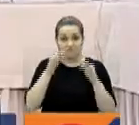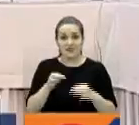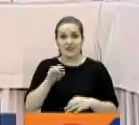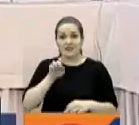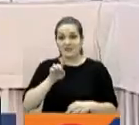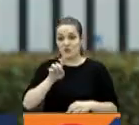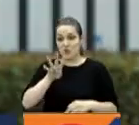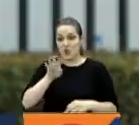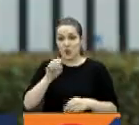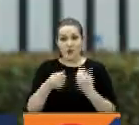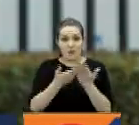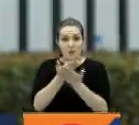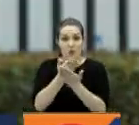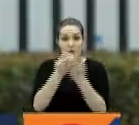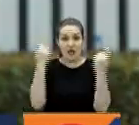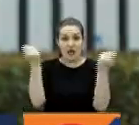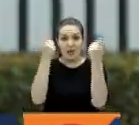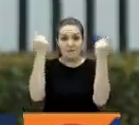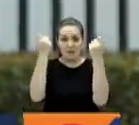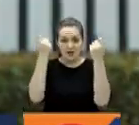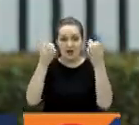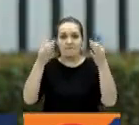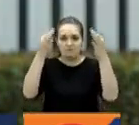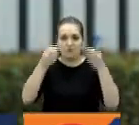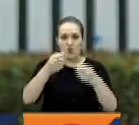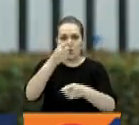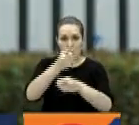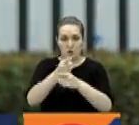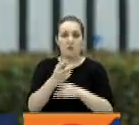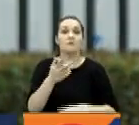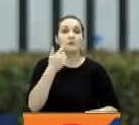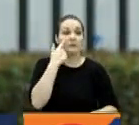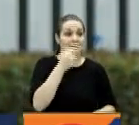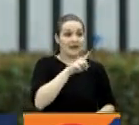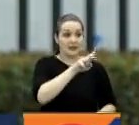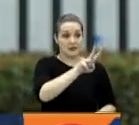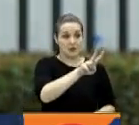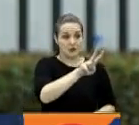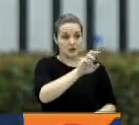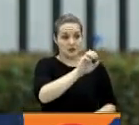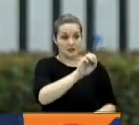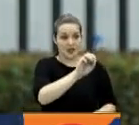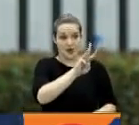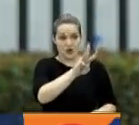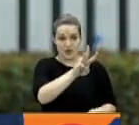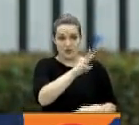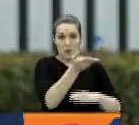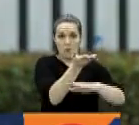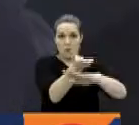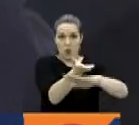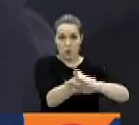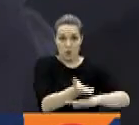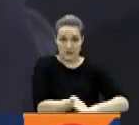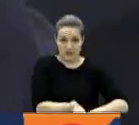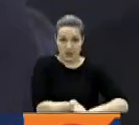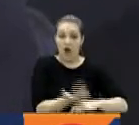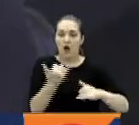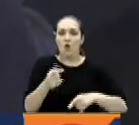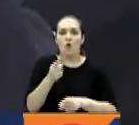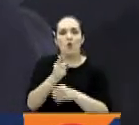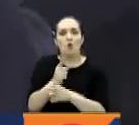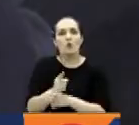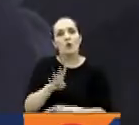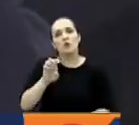hechas en campaña de las 203 propuestas de campaña ya se estima un cumplimiento cercano al 90 por ciento en la